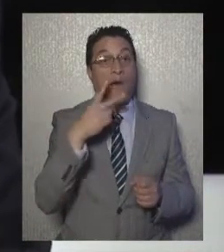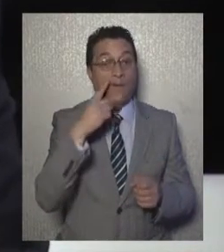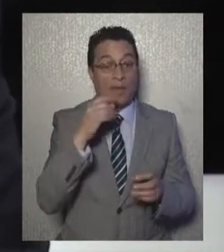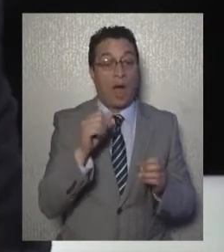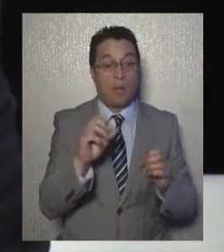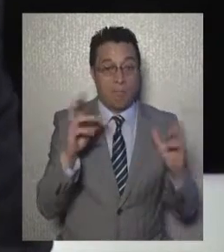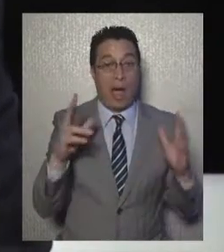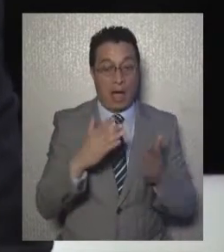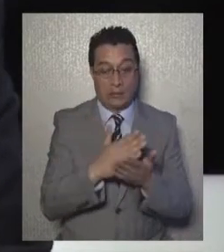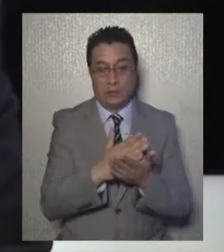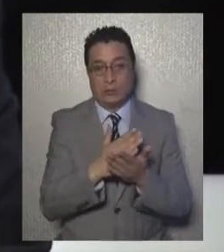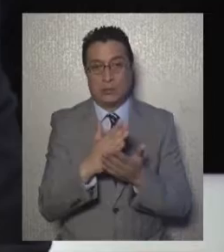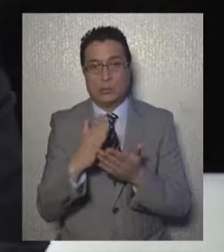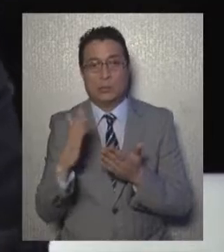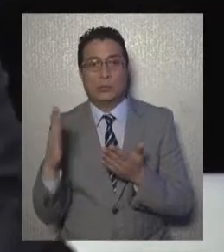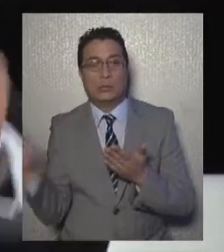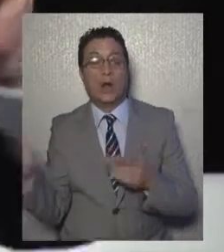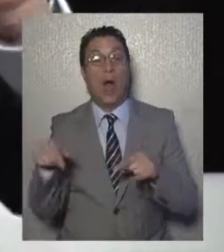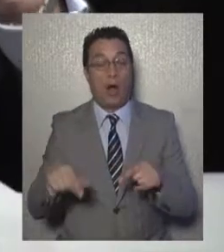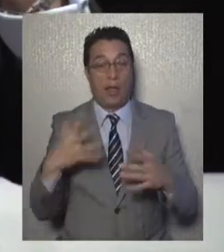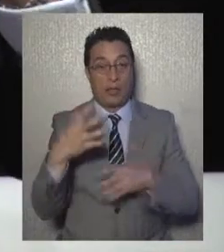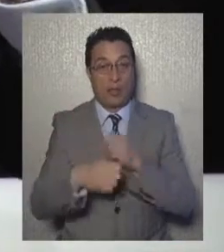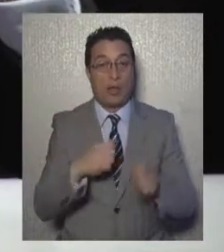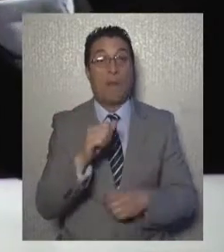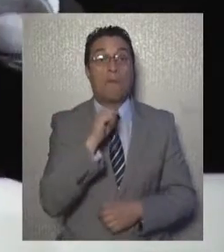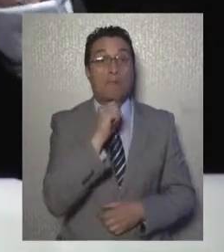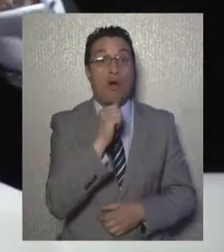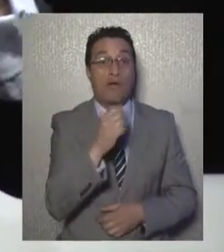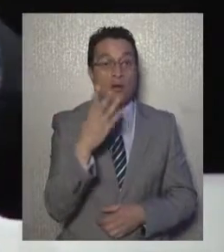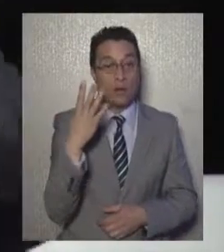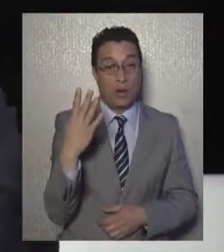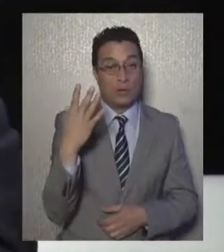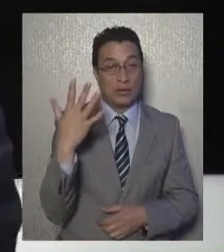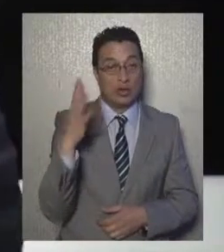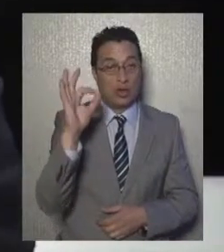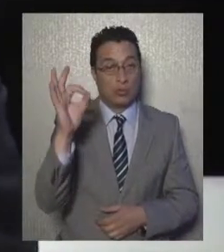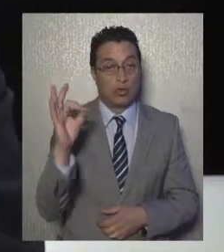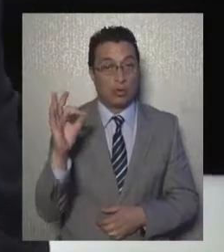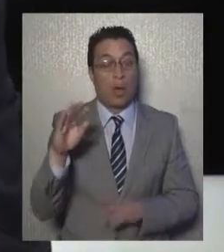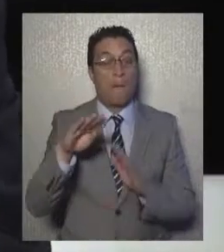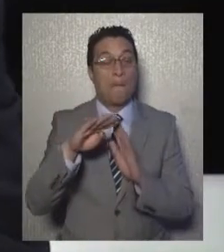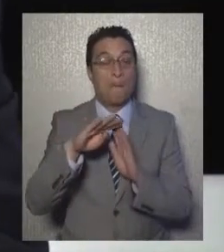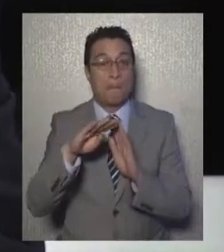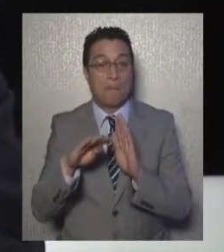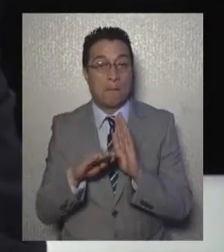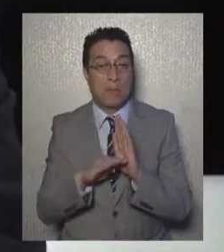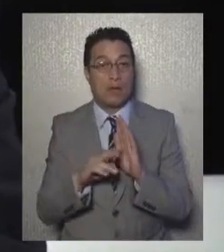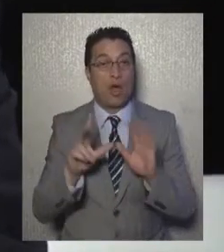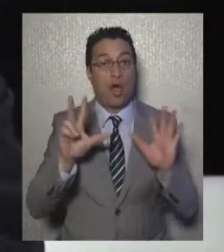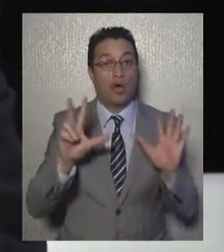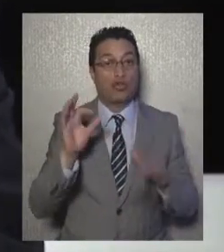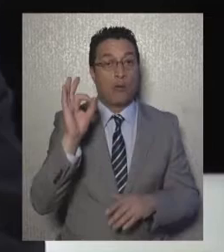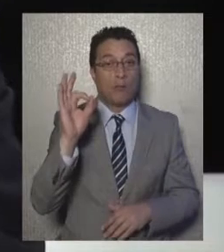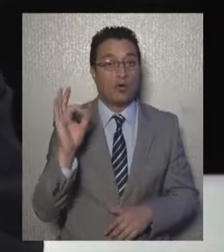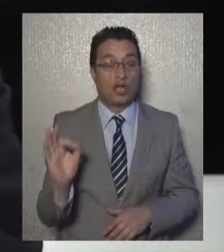años. Logró reducir la pobreza de un 45% a menos de un